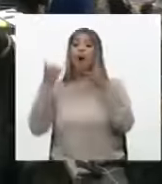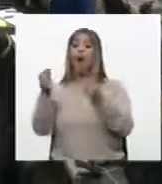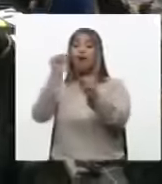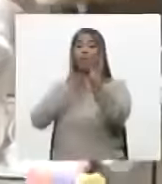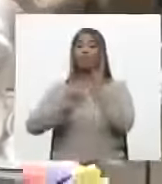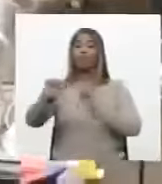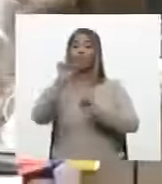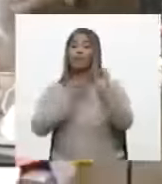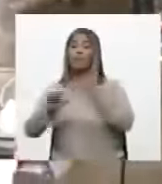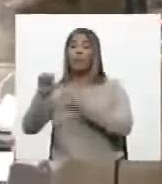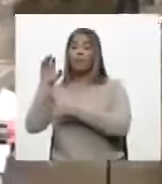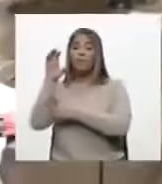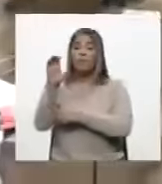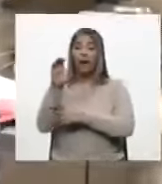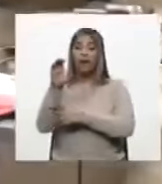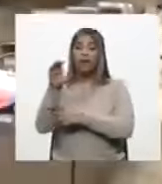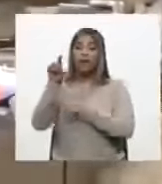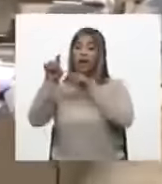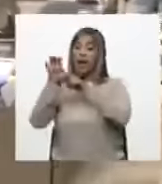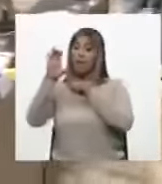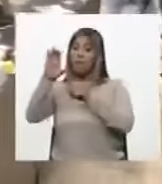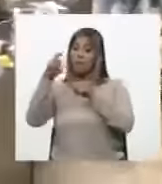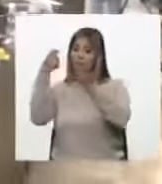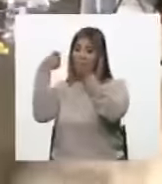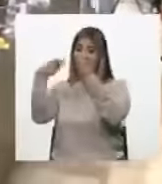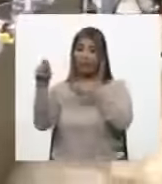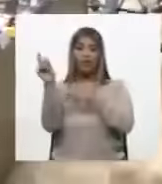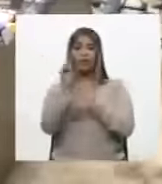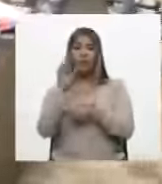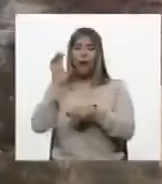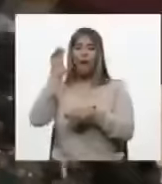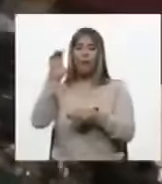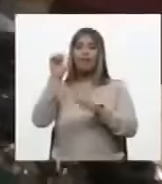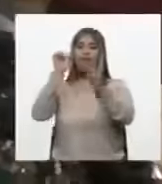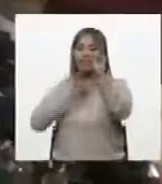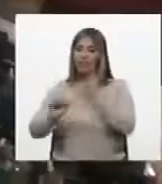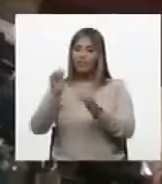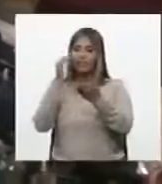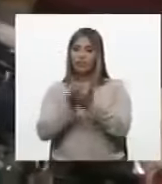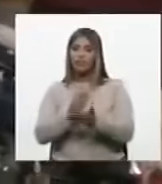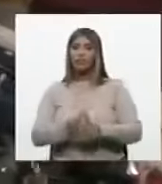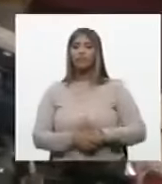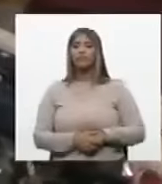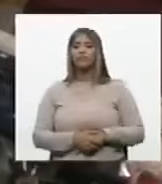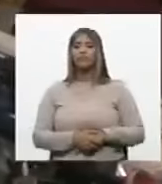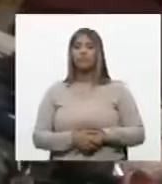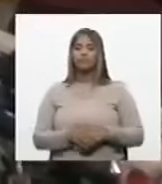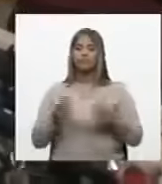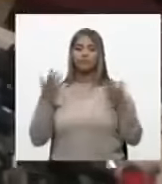patria. La patria no se vende, la patria se defiende.